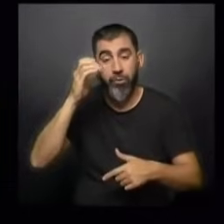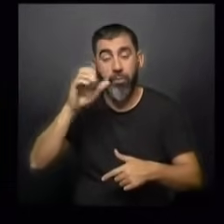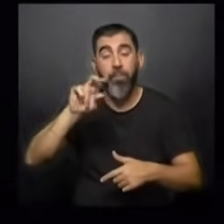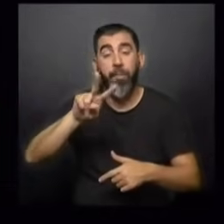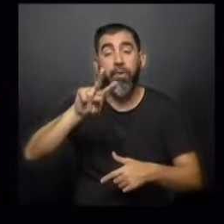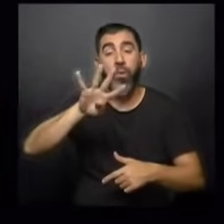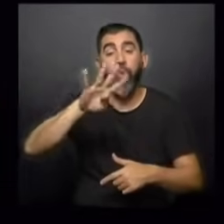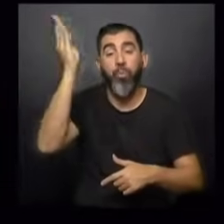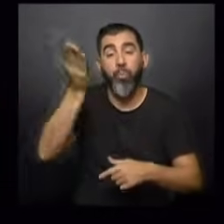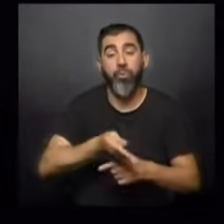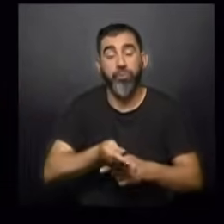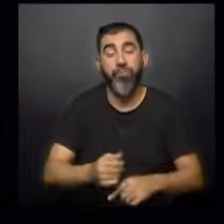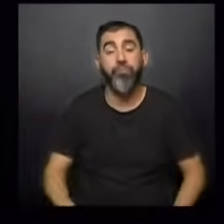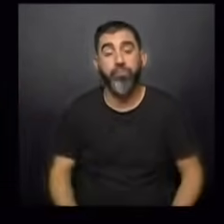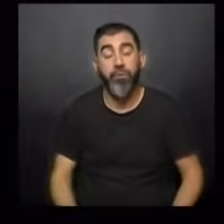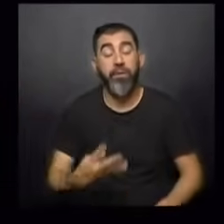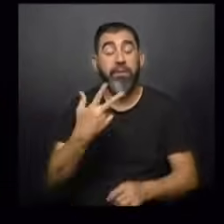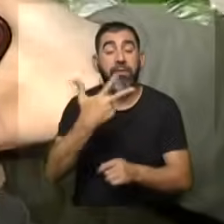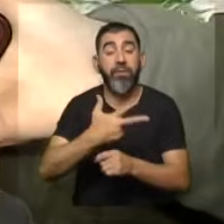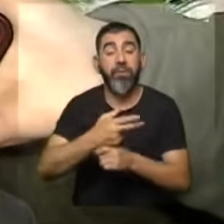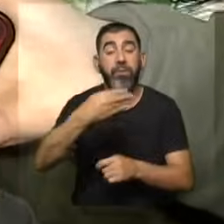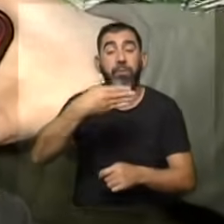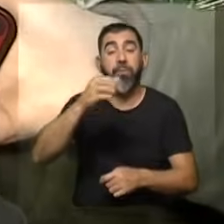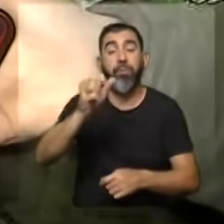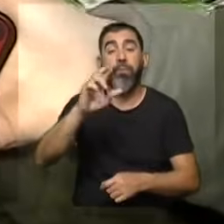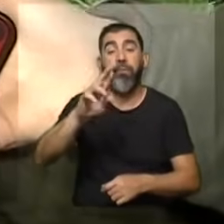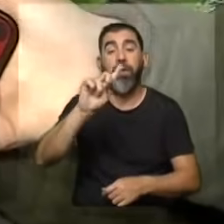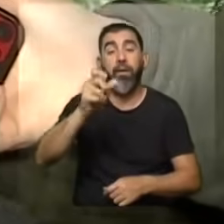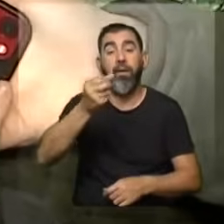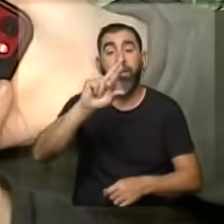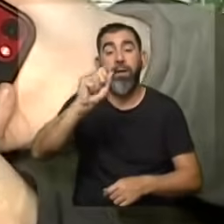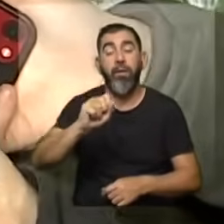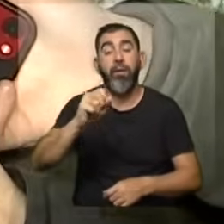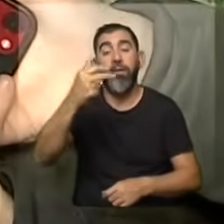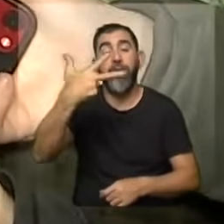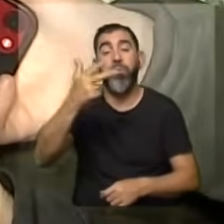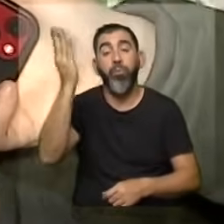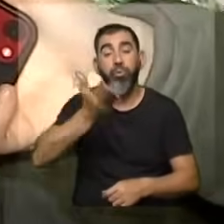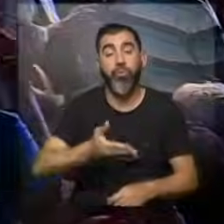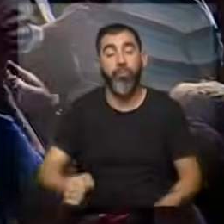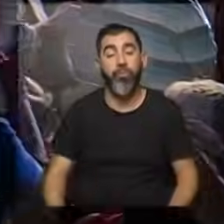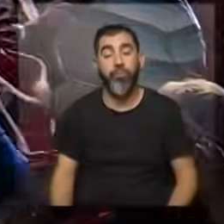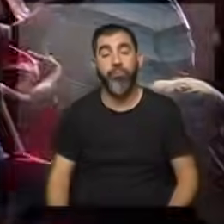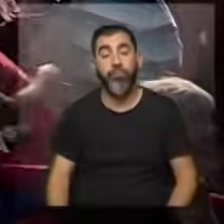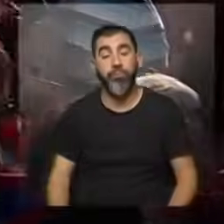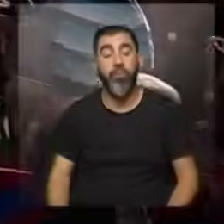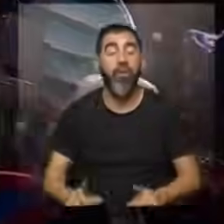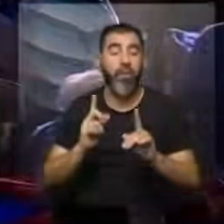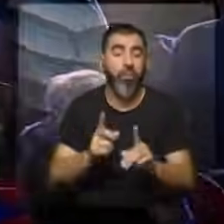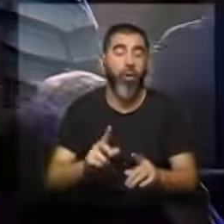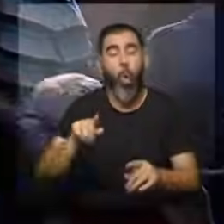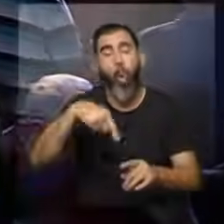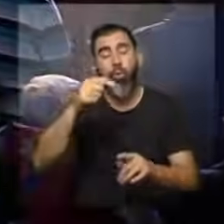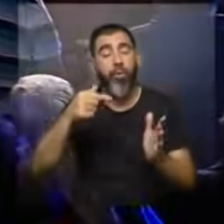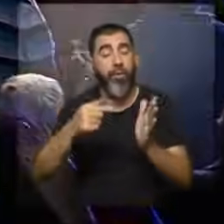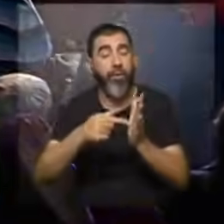con 24 por En tercer lugar en tanto aparece el senador Mario Vergara con el 3% también aparecen mencionados otros